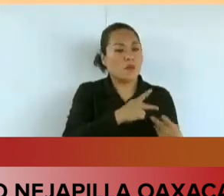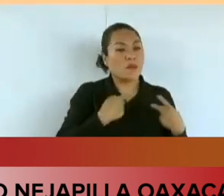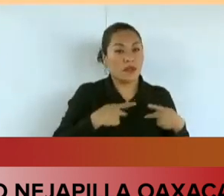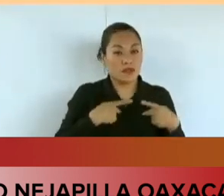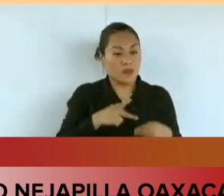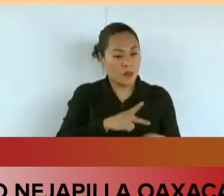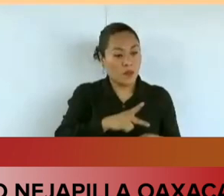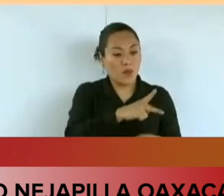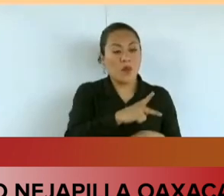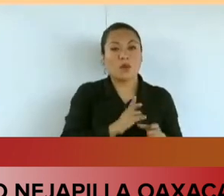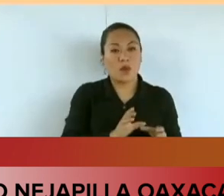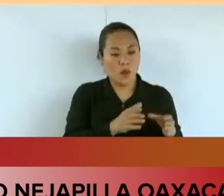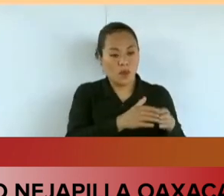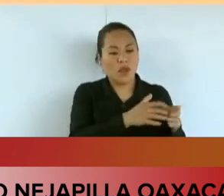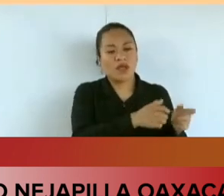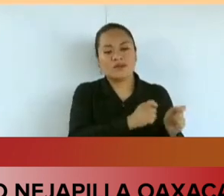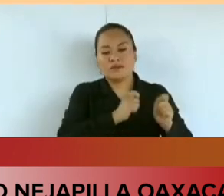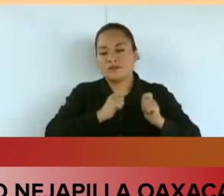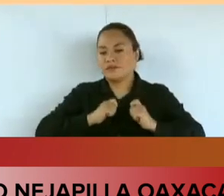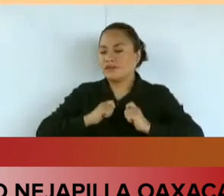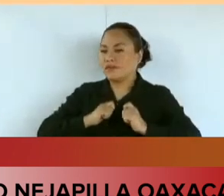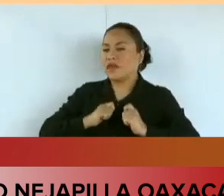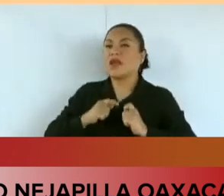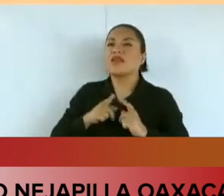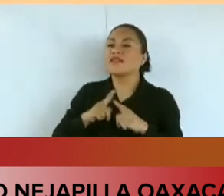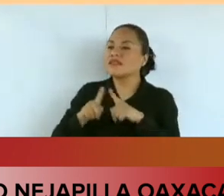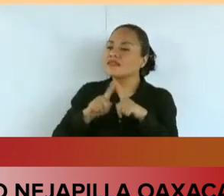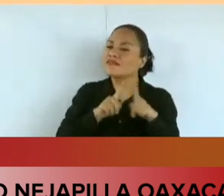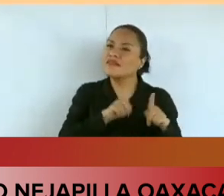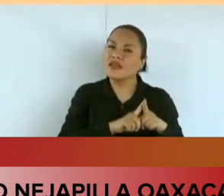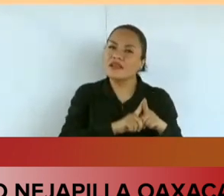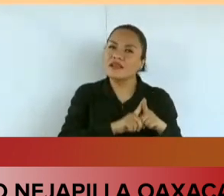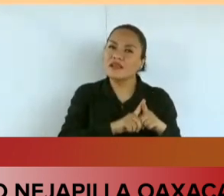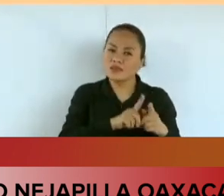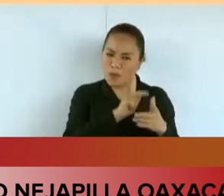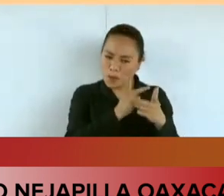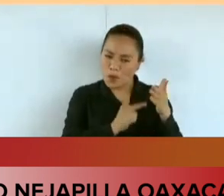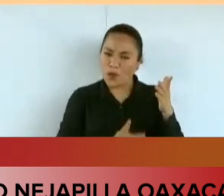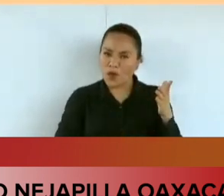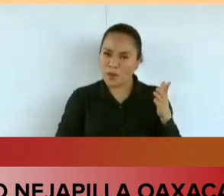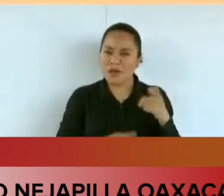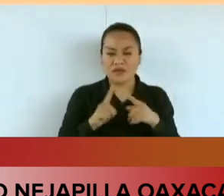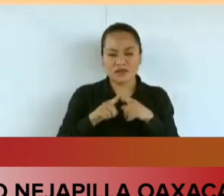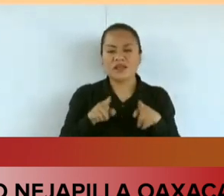pueblo, por los demás programas, como son: 1.